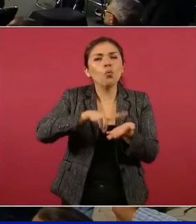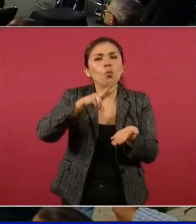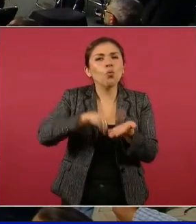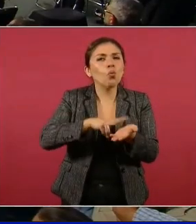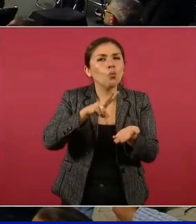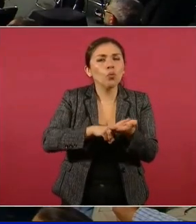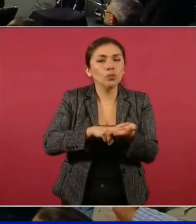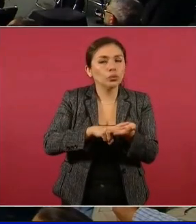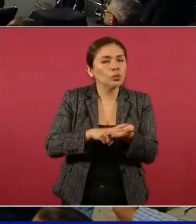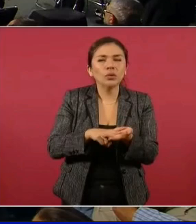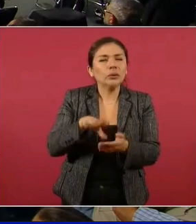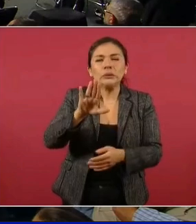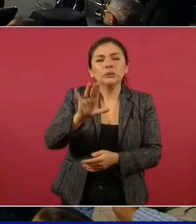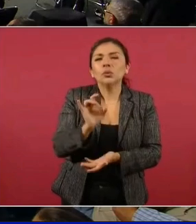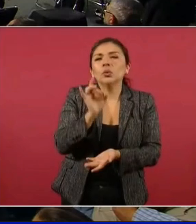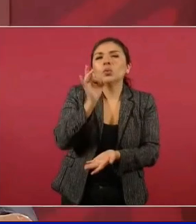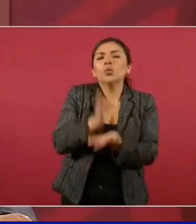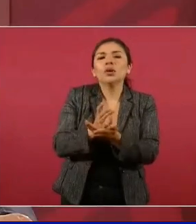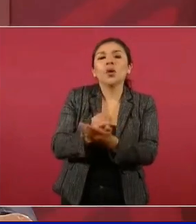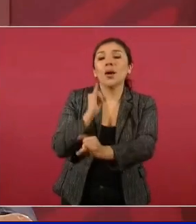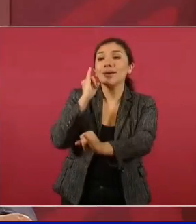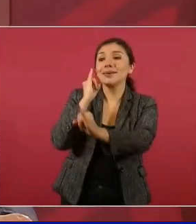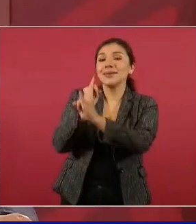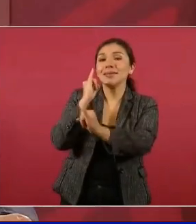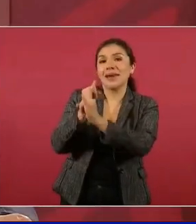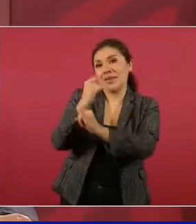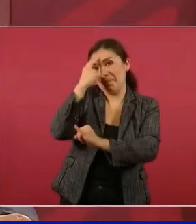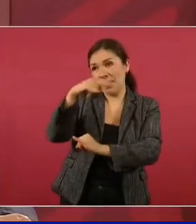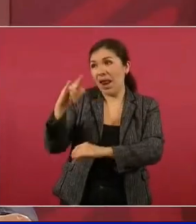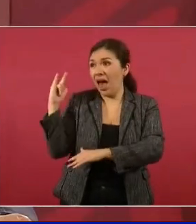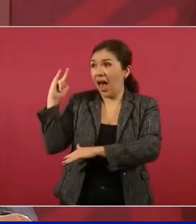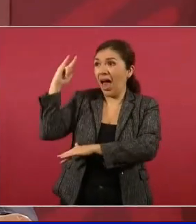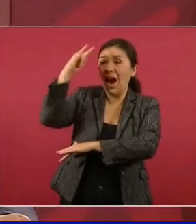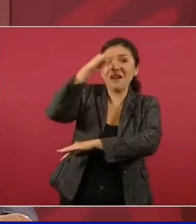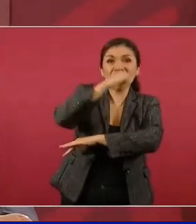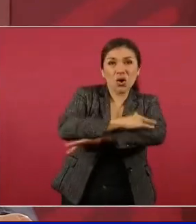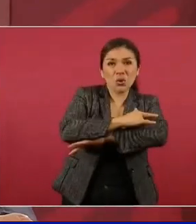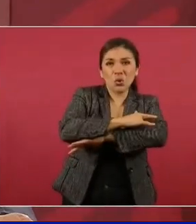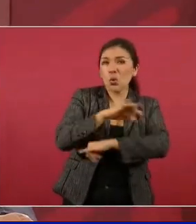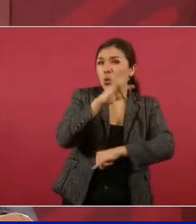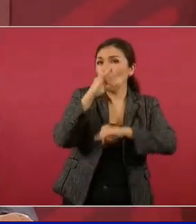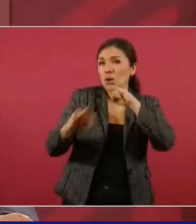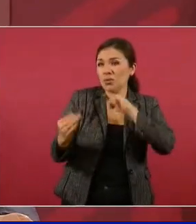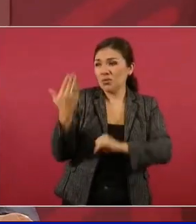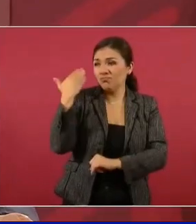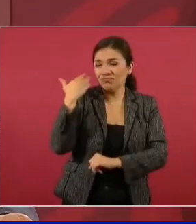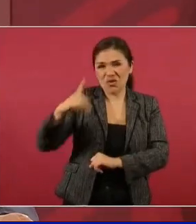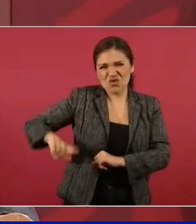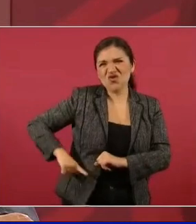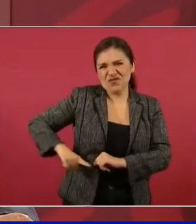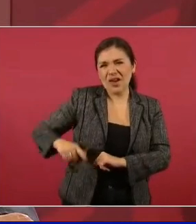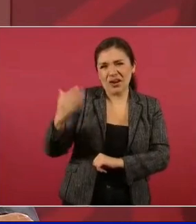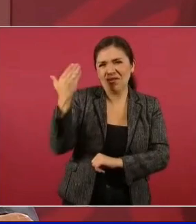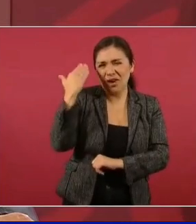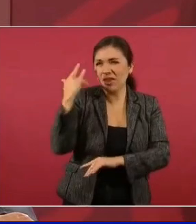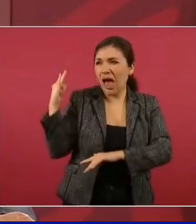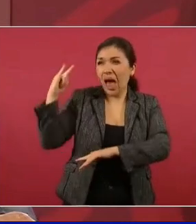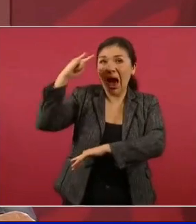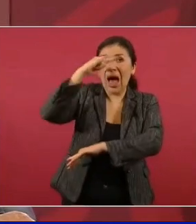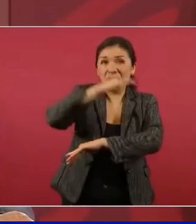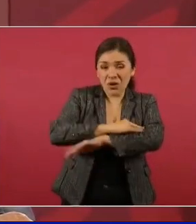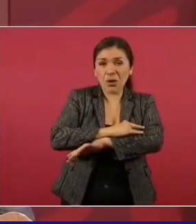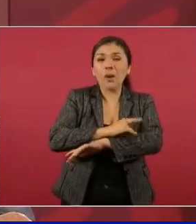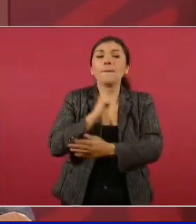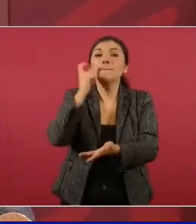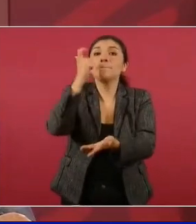nada más el internet del último viaje del avión presidencial en el gobierno pasado, del vuelo